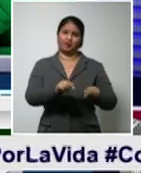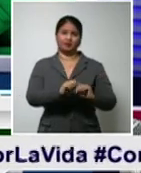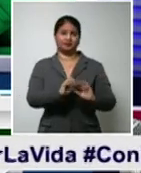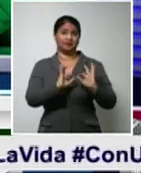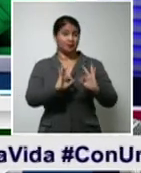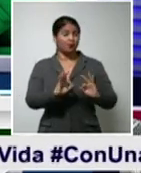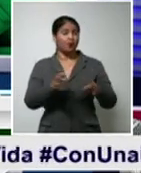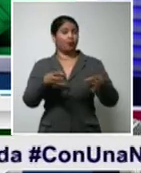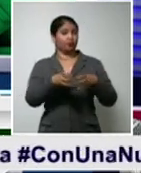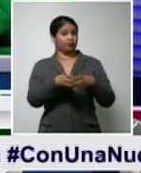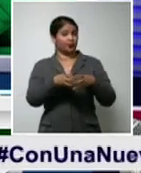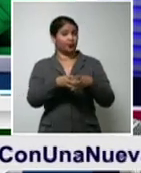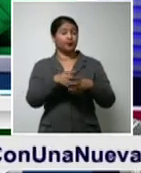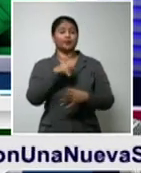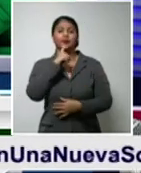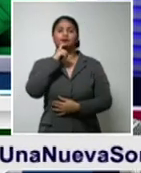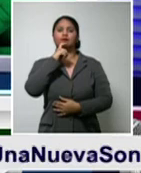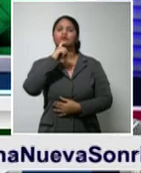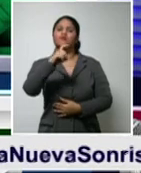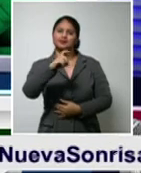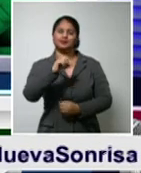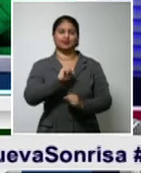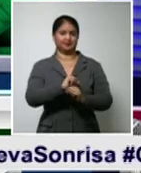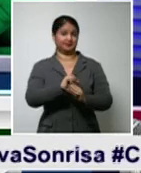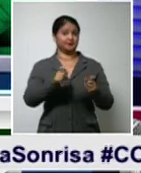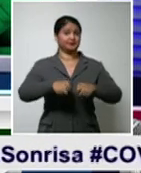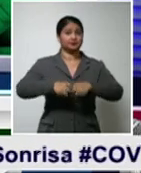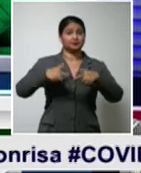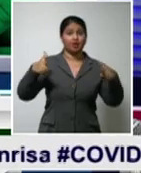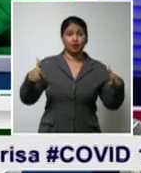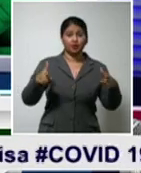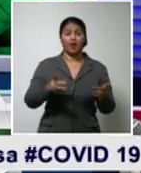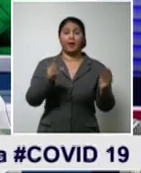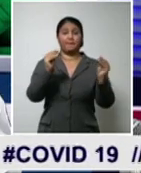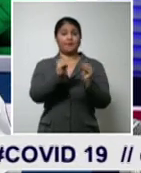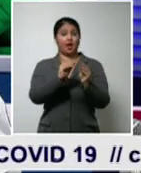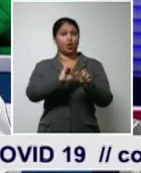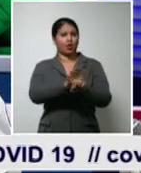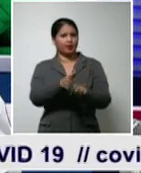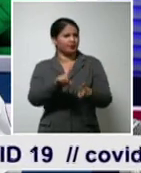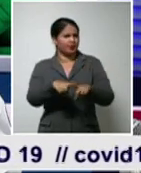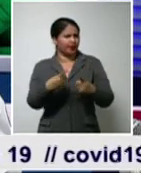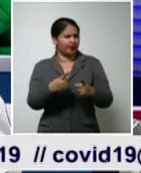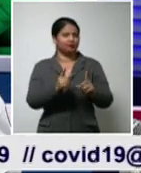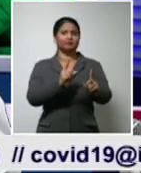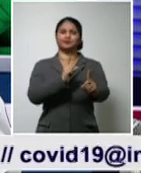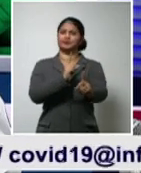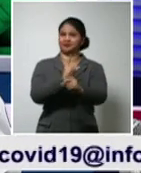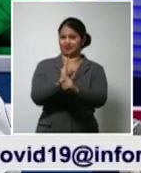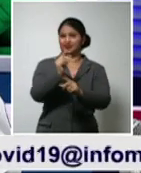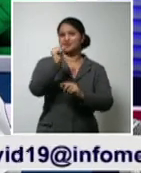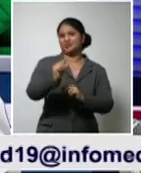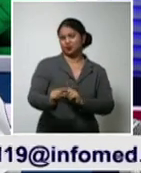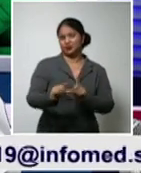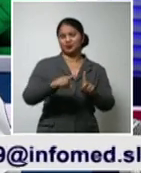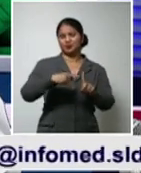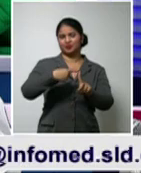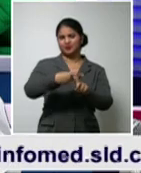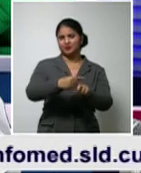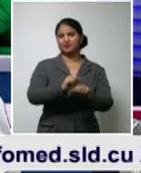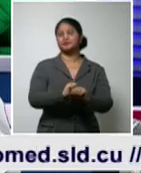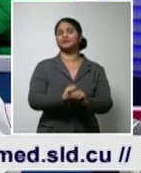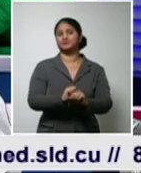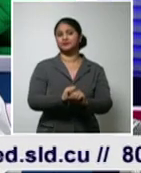mucho riesgo. Y es por lo que, además teniendo en cuenta que un por ciento elevado no tienen